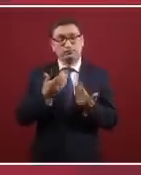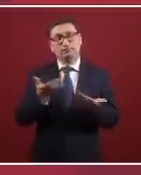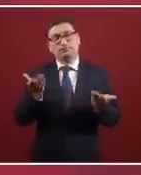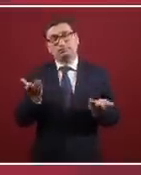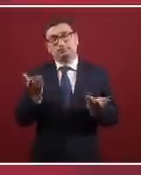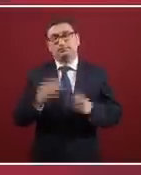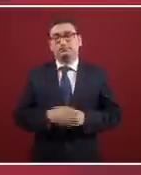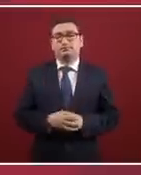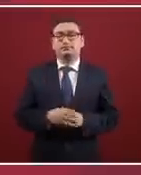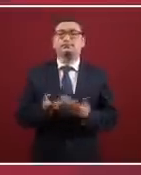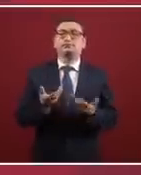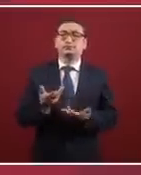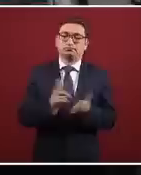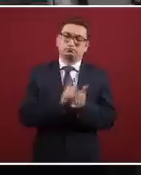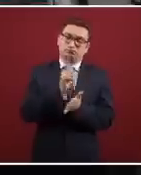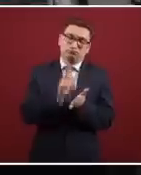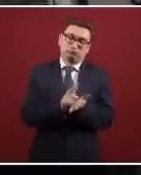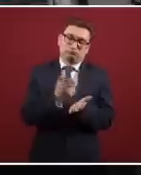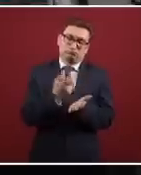vía legal.